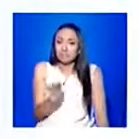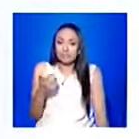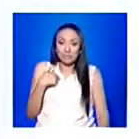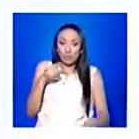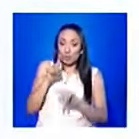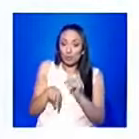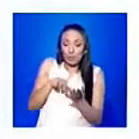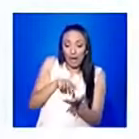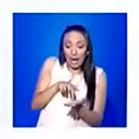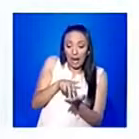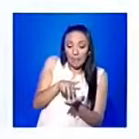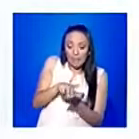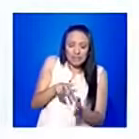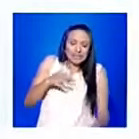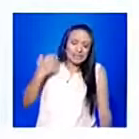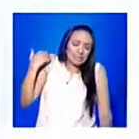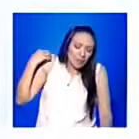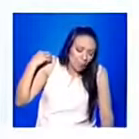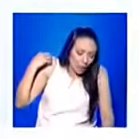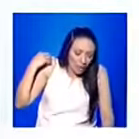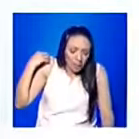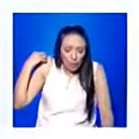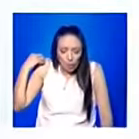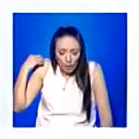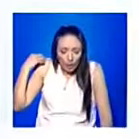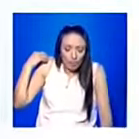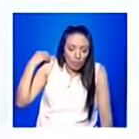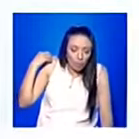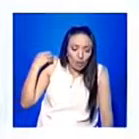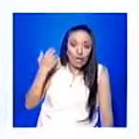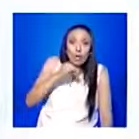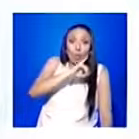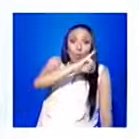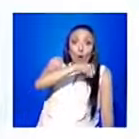caminar. Y bueno, gracias a Dios,